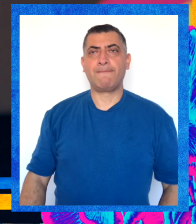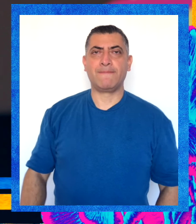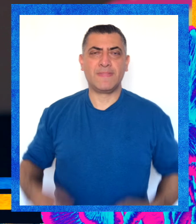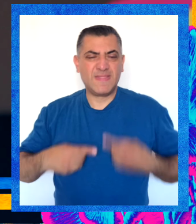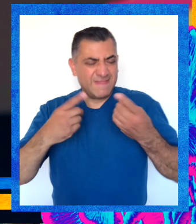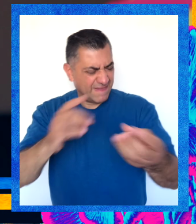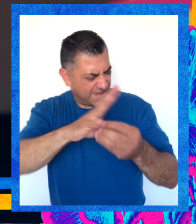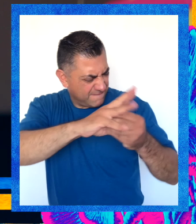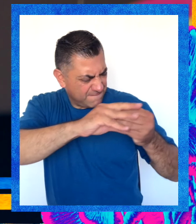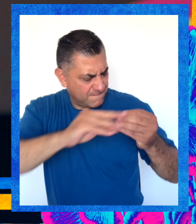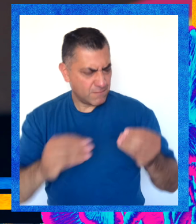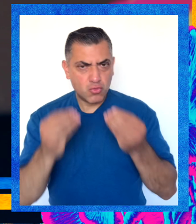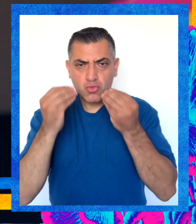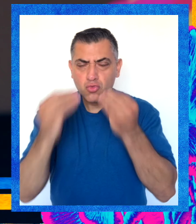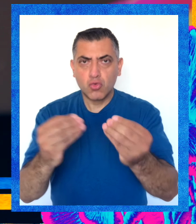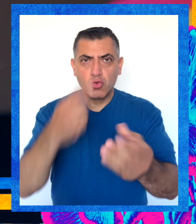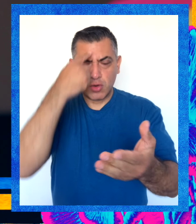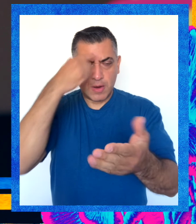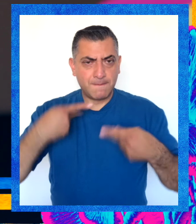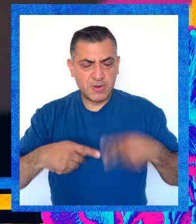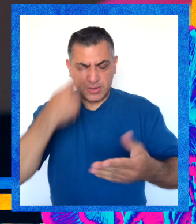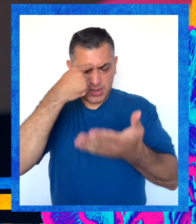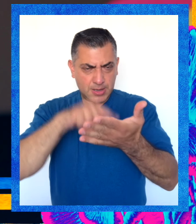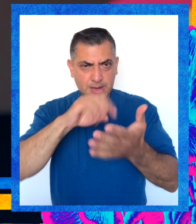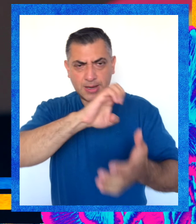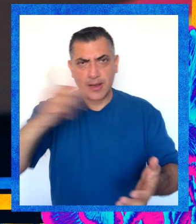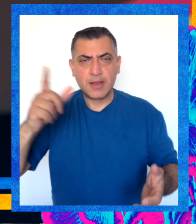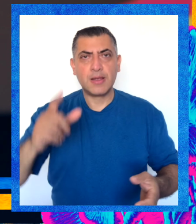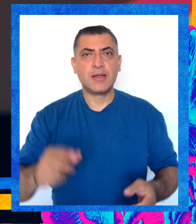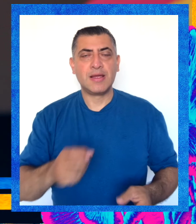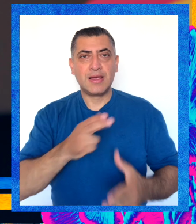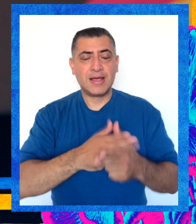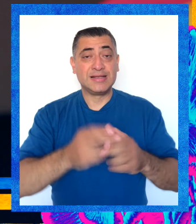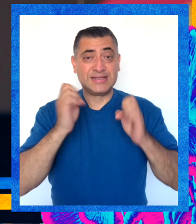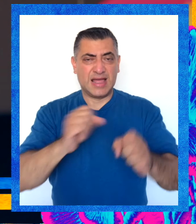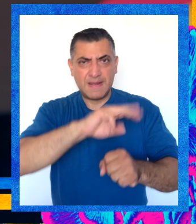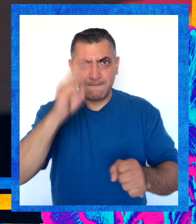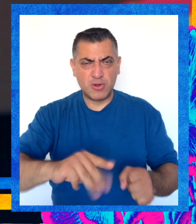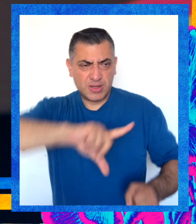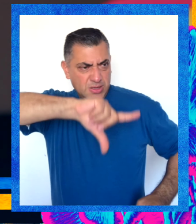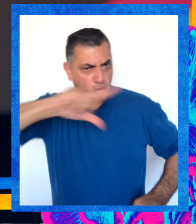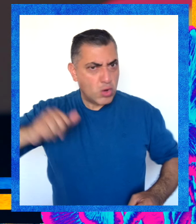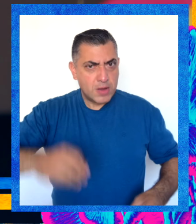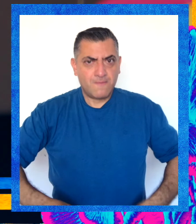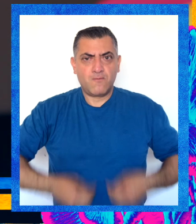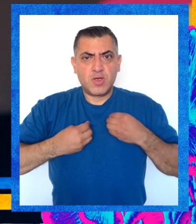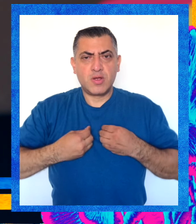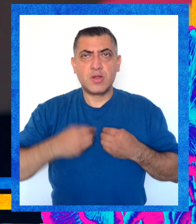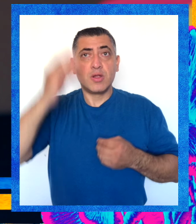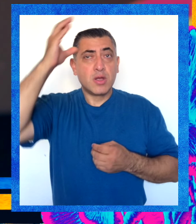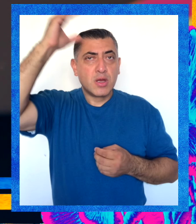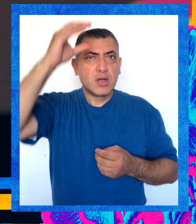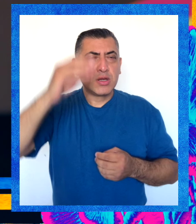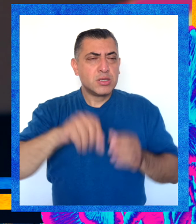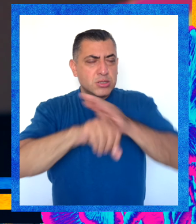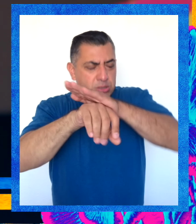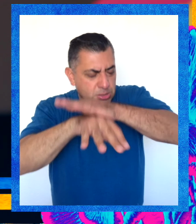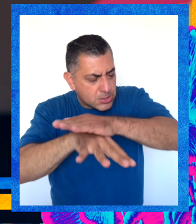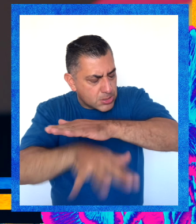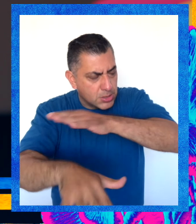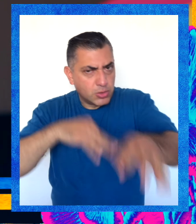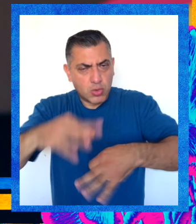vida dará fruto abundante el que cree en el a pesar de estar muerto dice jesús vivirá y lo vamos a ver más adelante cristo es la raíz de